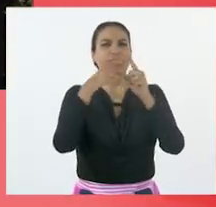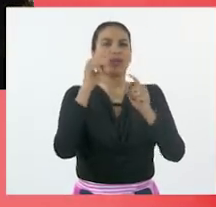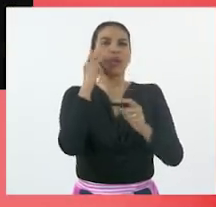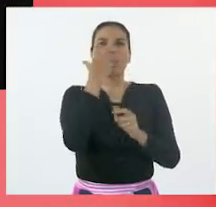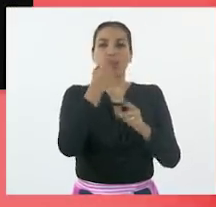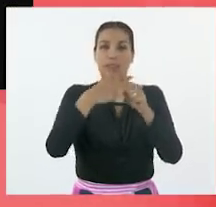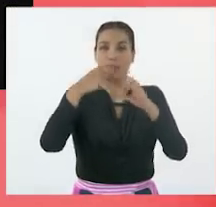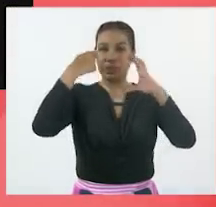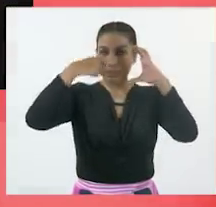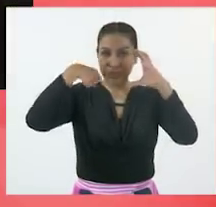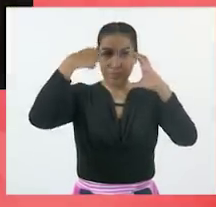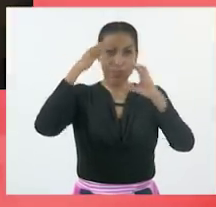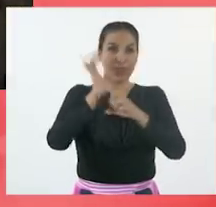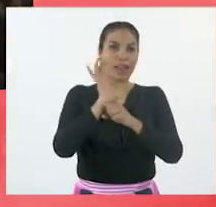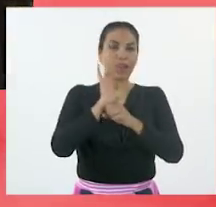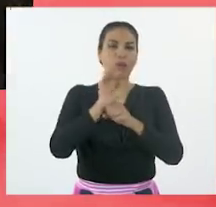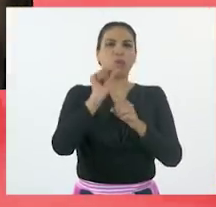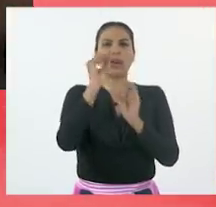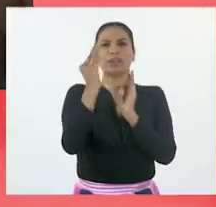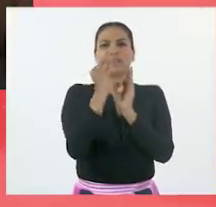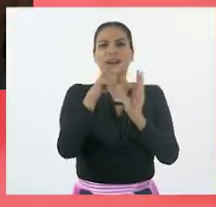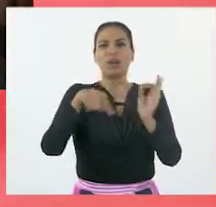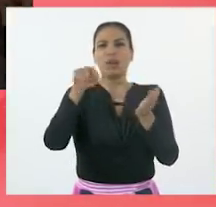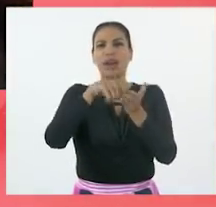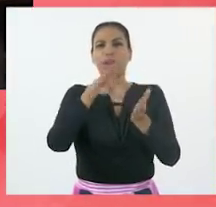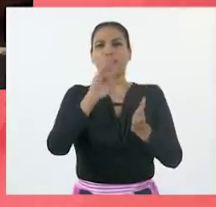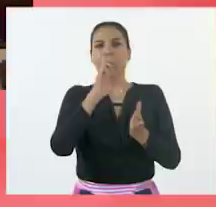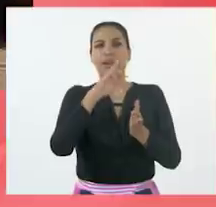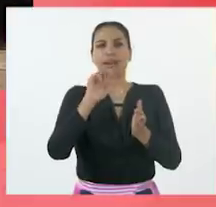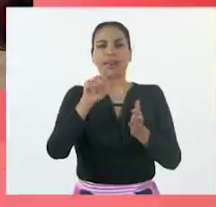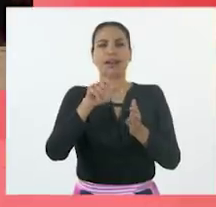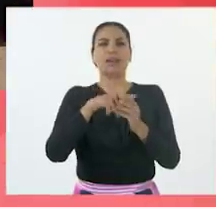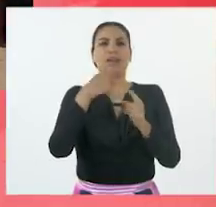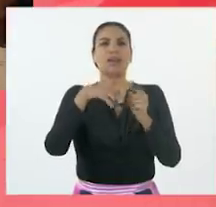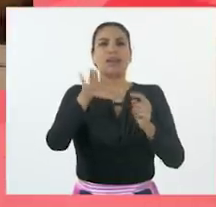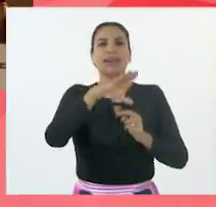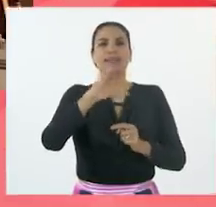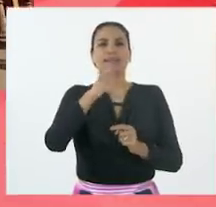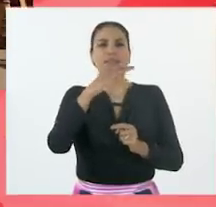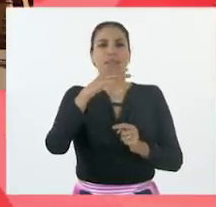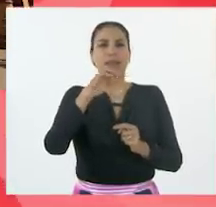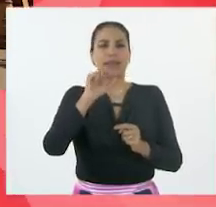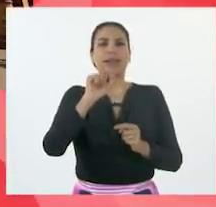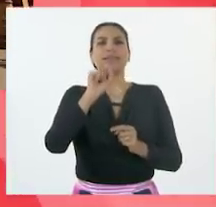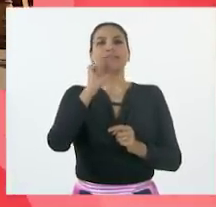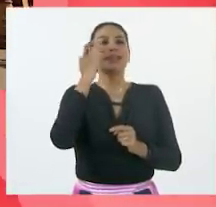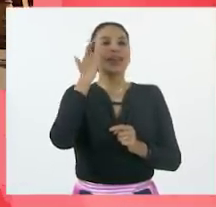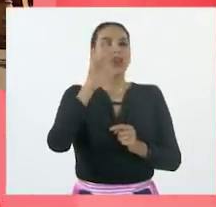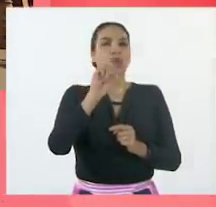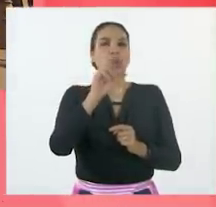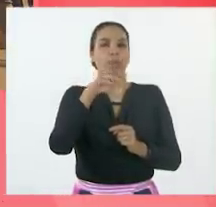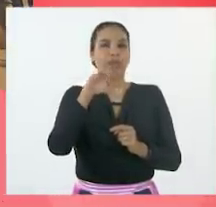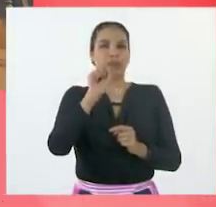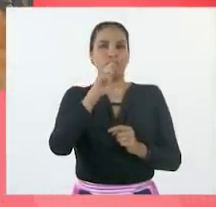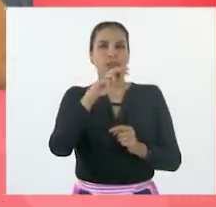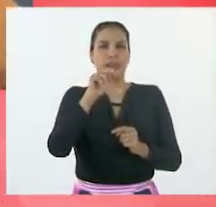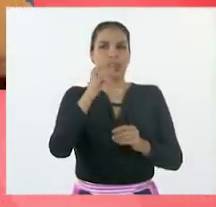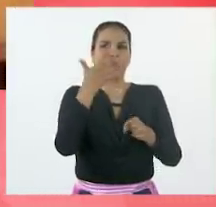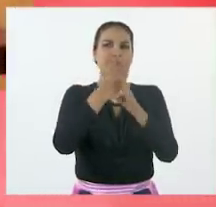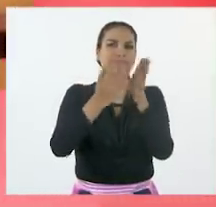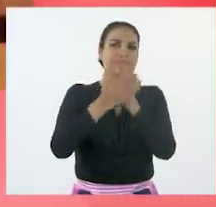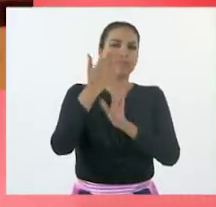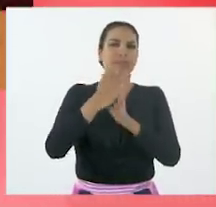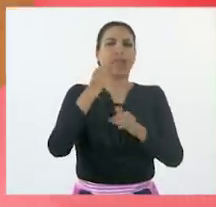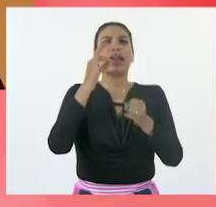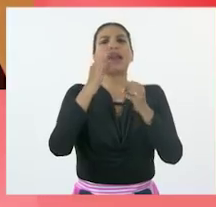varias películas. A pocos minutos de Bernal se encuentra la misión chichimeca de Santo Domingo de Soriano, construida a finales